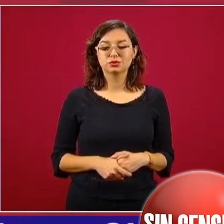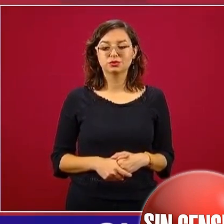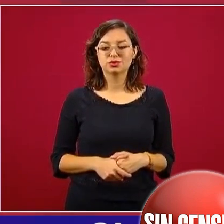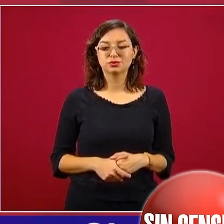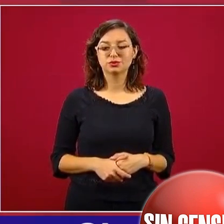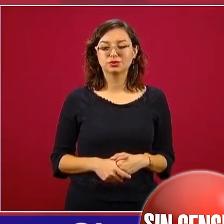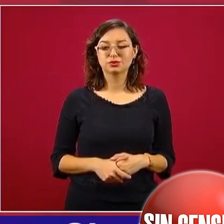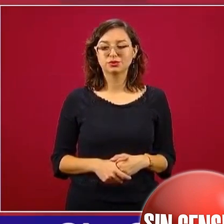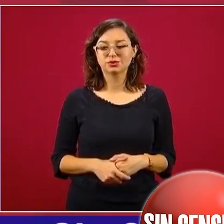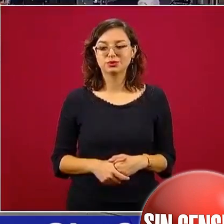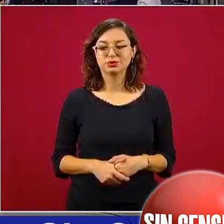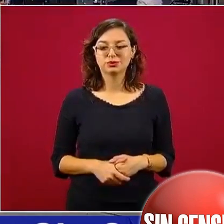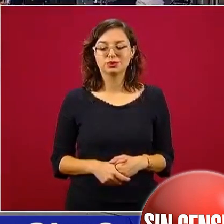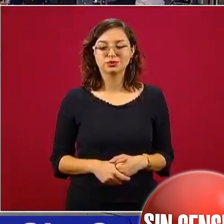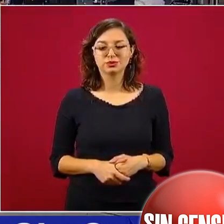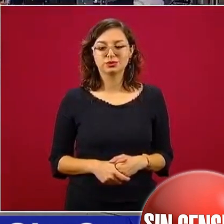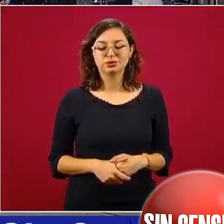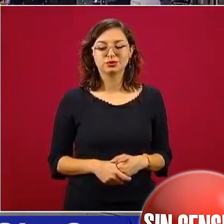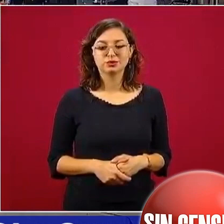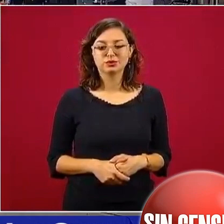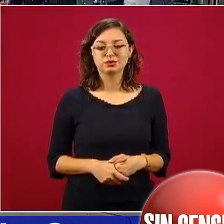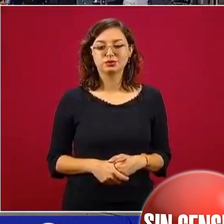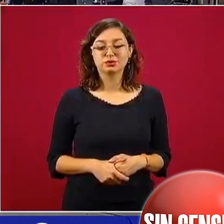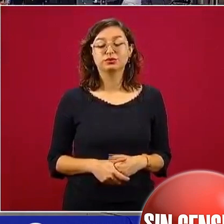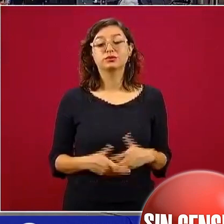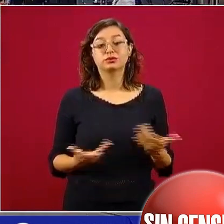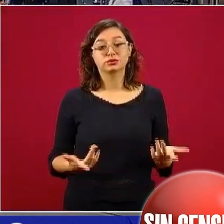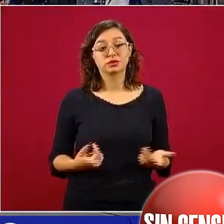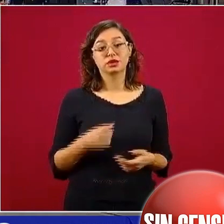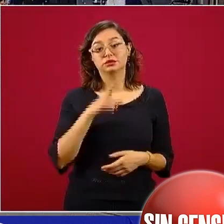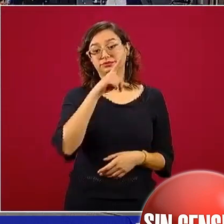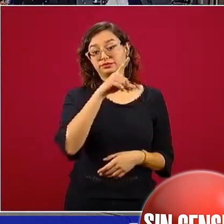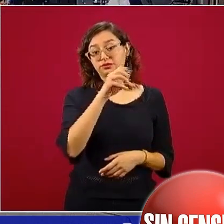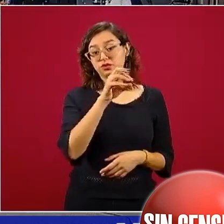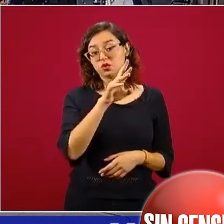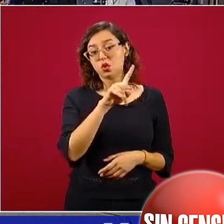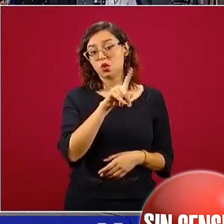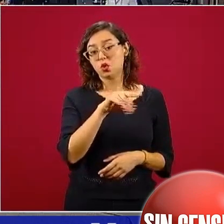y Orozco es asesinado también en la frontera,